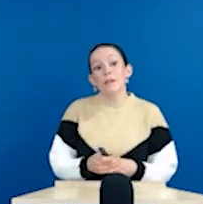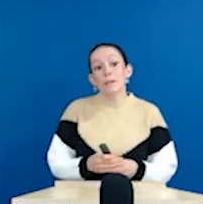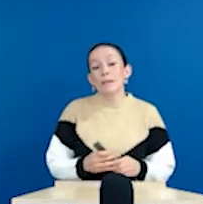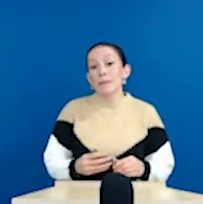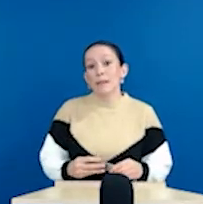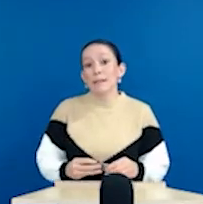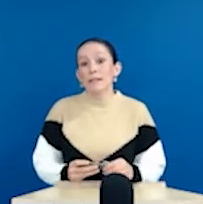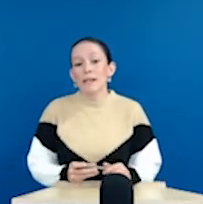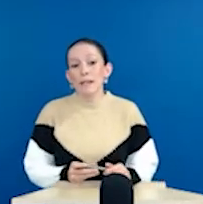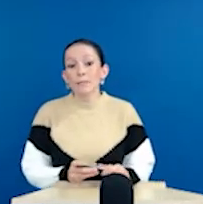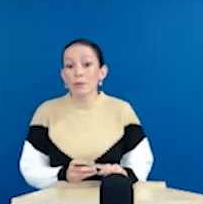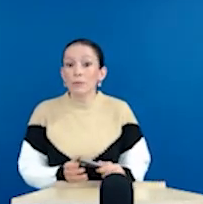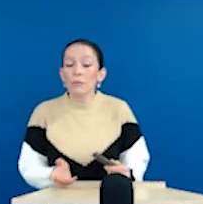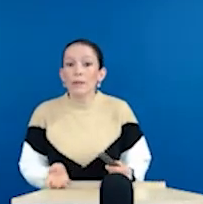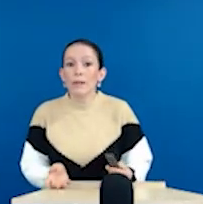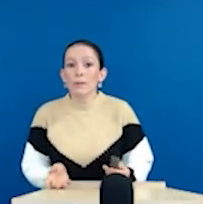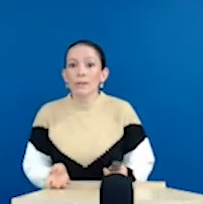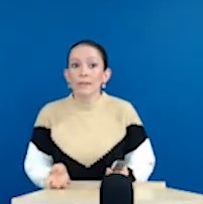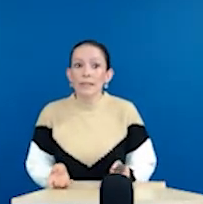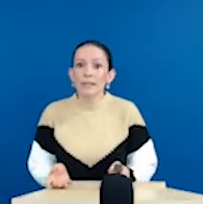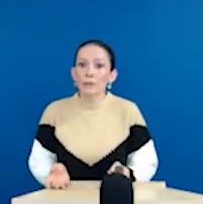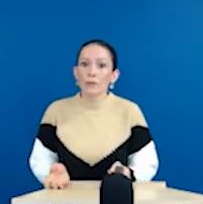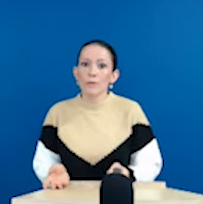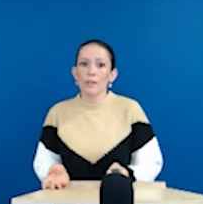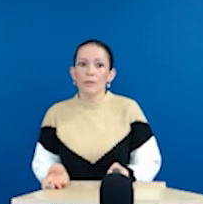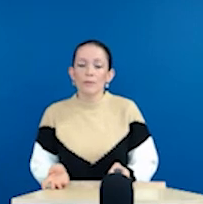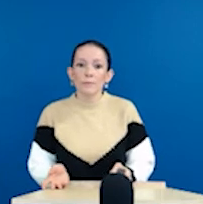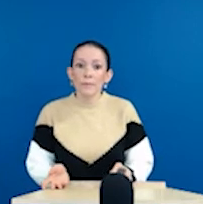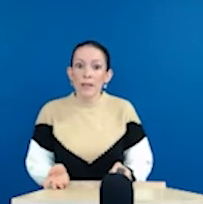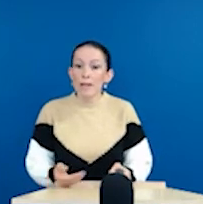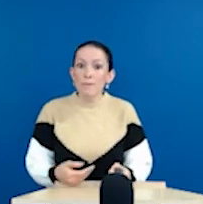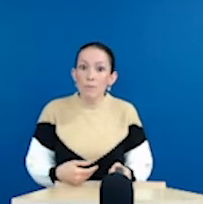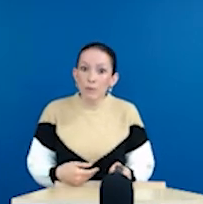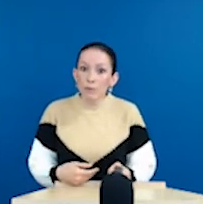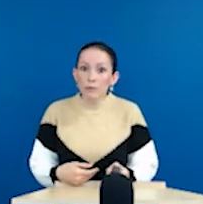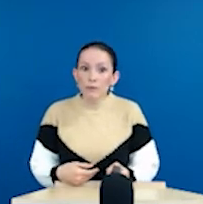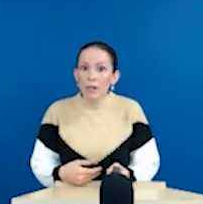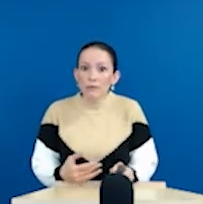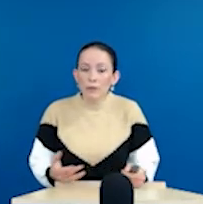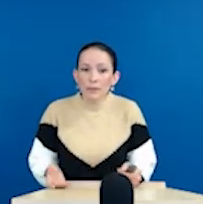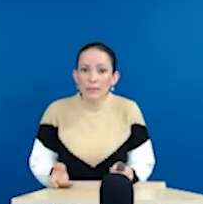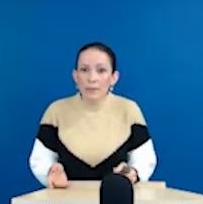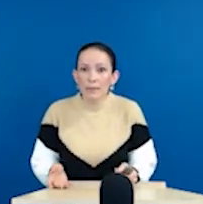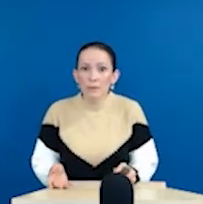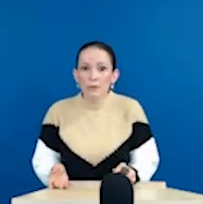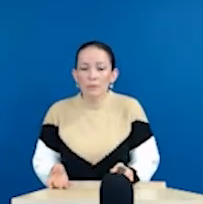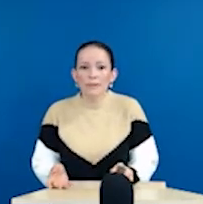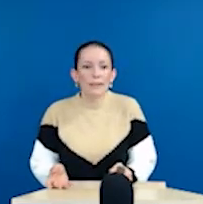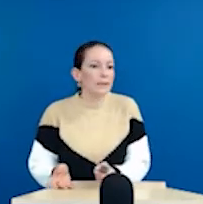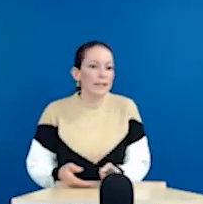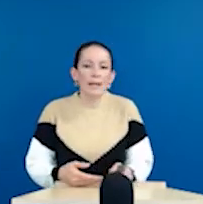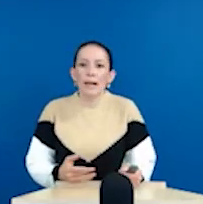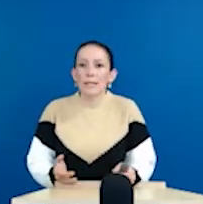Estos cuidadores también hay que enseñarles, porque estos cuidadores tienen desconocimientos en muchos de los factores que se presentan en